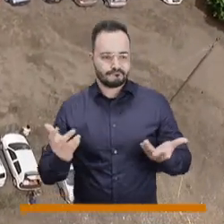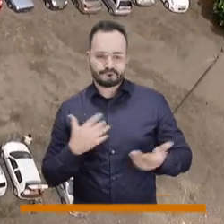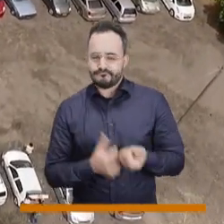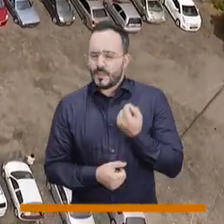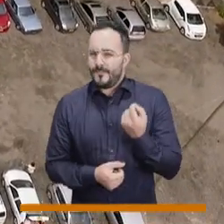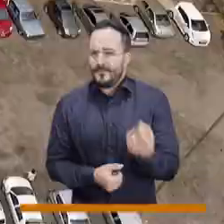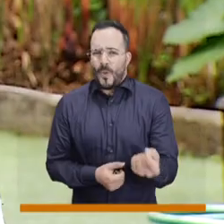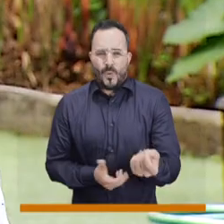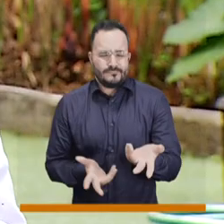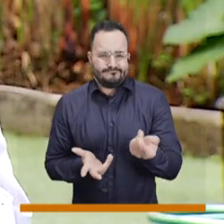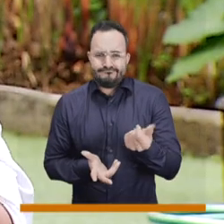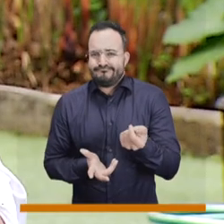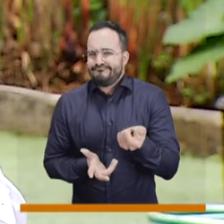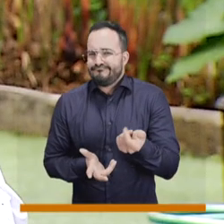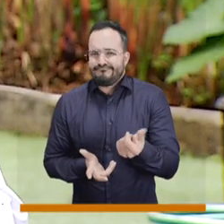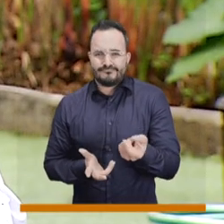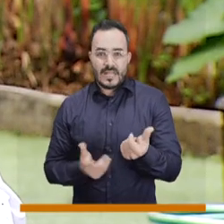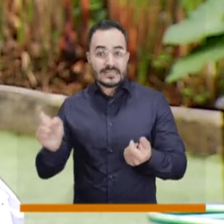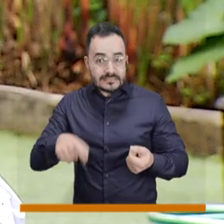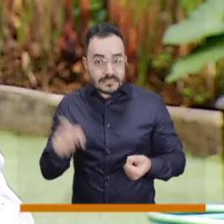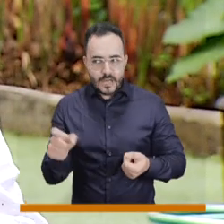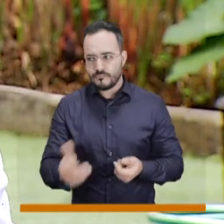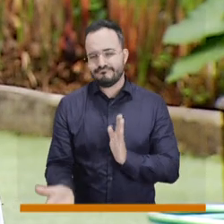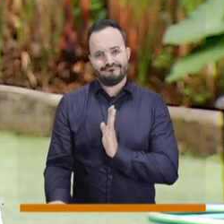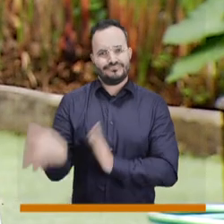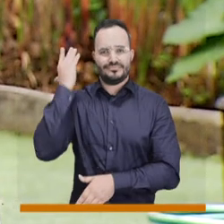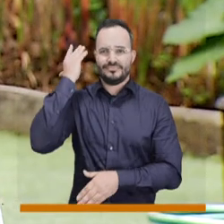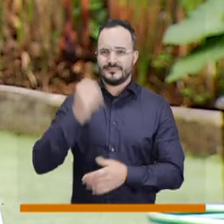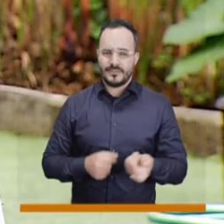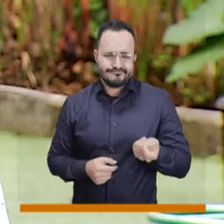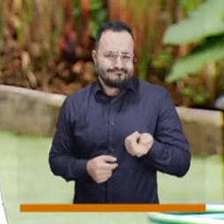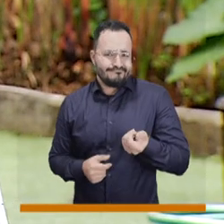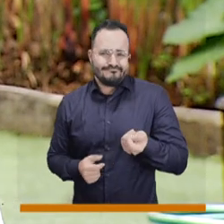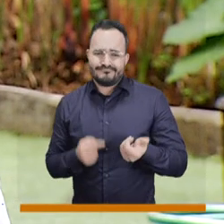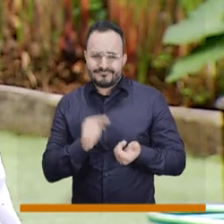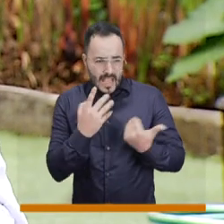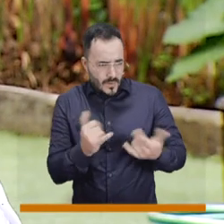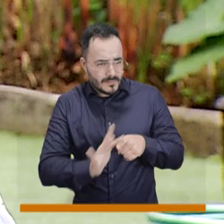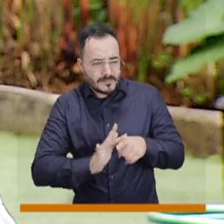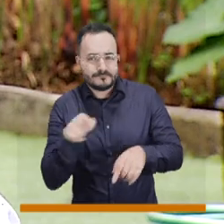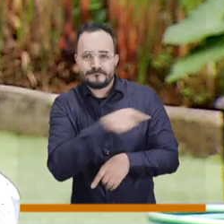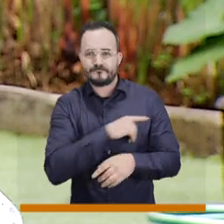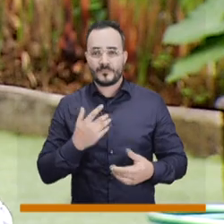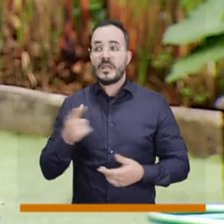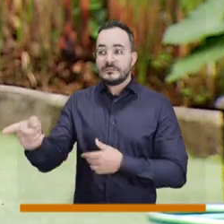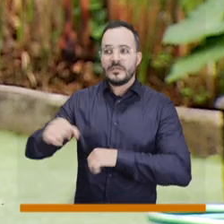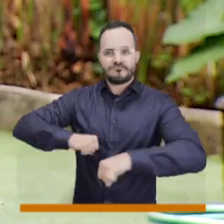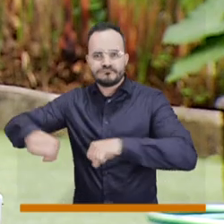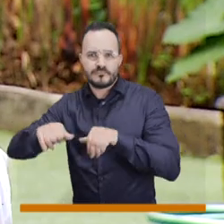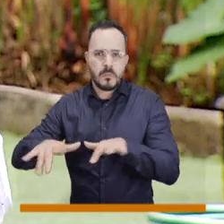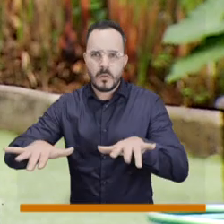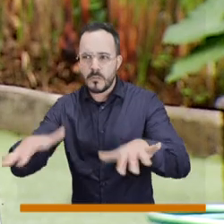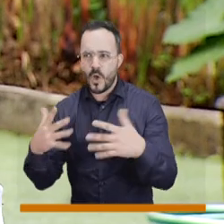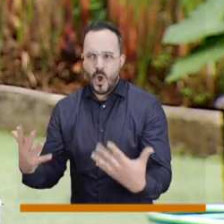nula. La inversión que nosotros necesitamos en este momento es una inversión que nos permita a nosotros adaptar todas esas